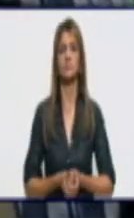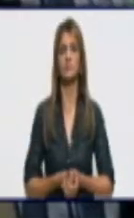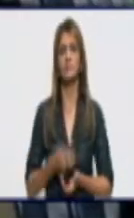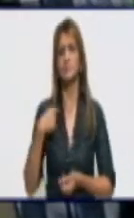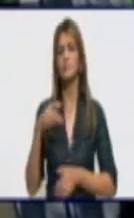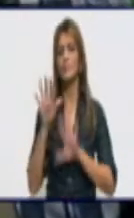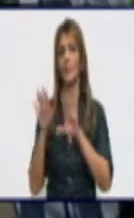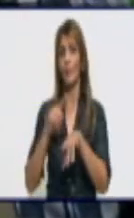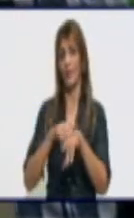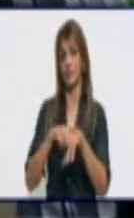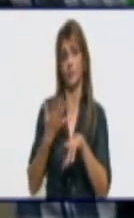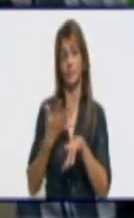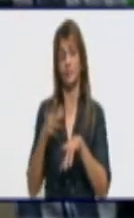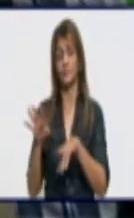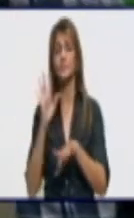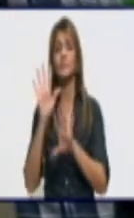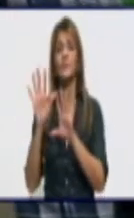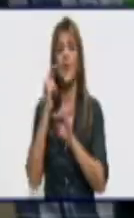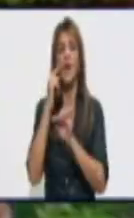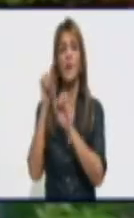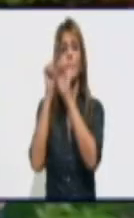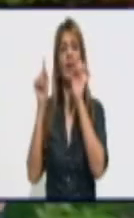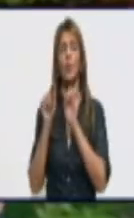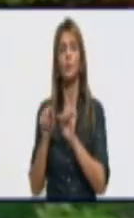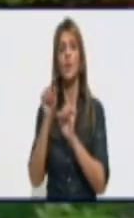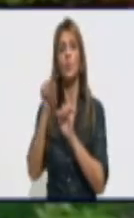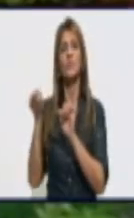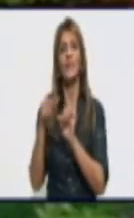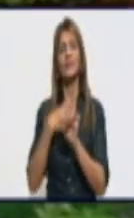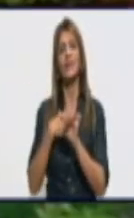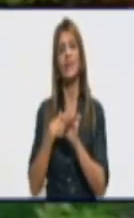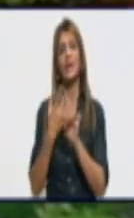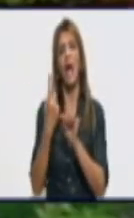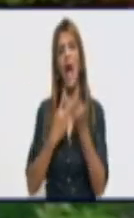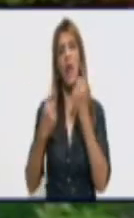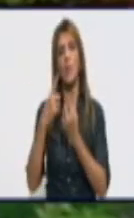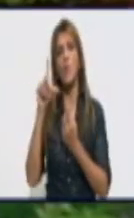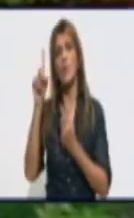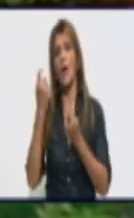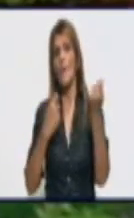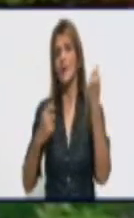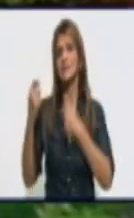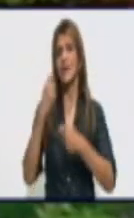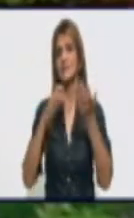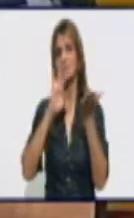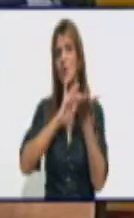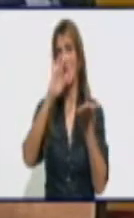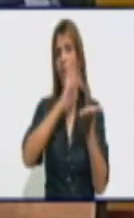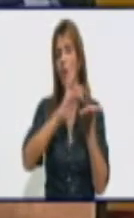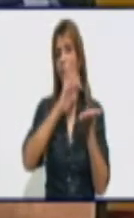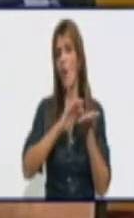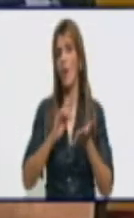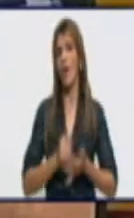avanzando, ¿ustedes tienen algún tipo de comercio online en este minuto? A ver, nosotros